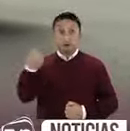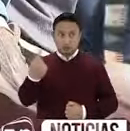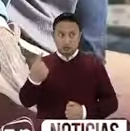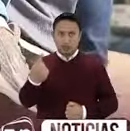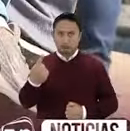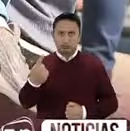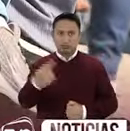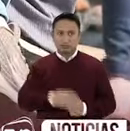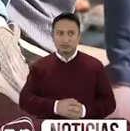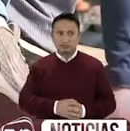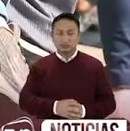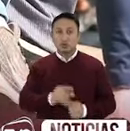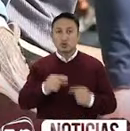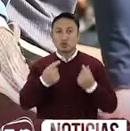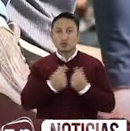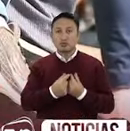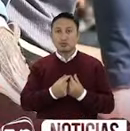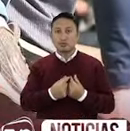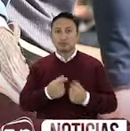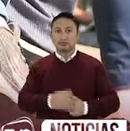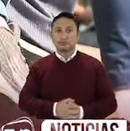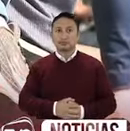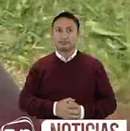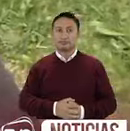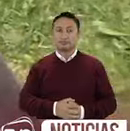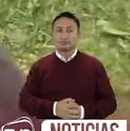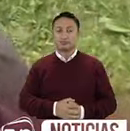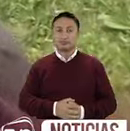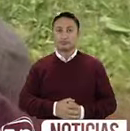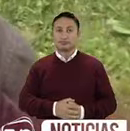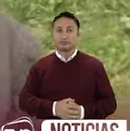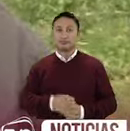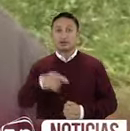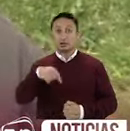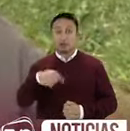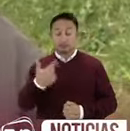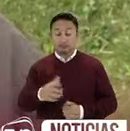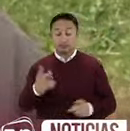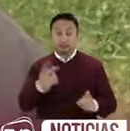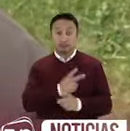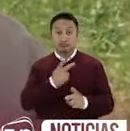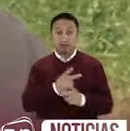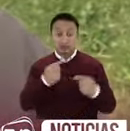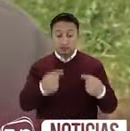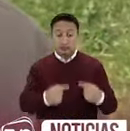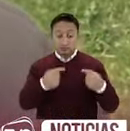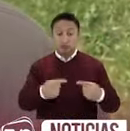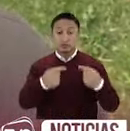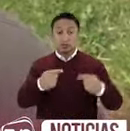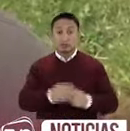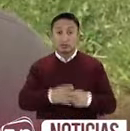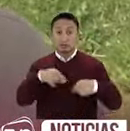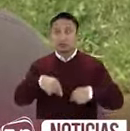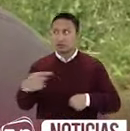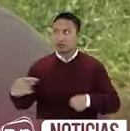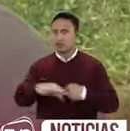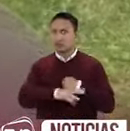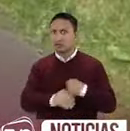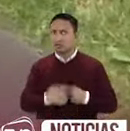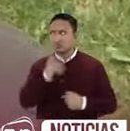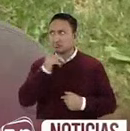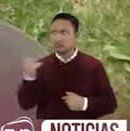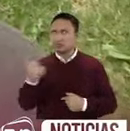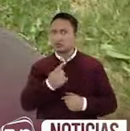operan en grupo, aseguran. Estamos con un peligro constante aquí. No se sabe quién es quién, ¿no? Le